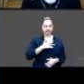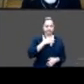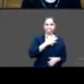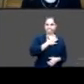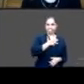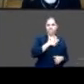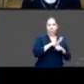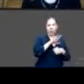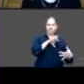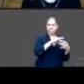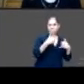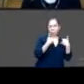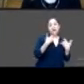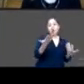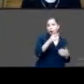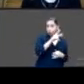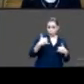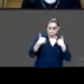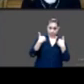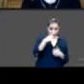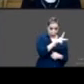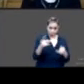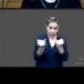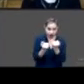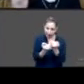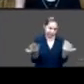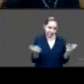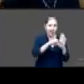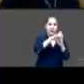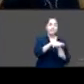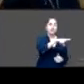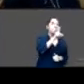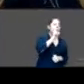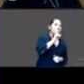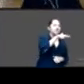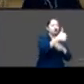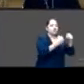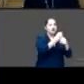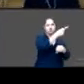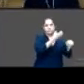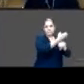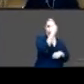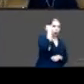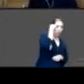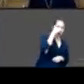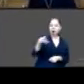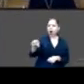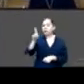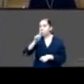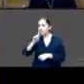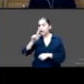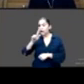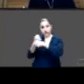iguales. No es lo mismo ser una mujer de 12 años en el estado de Oaxaca a ser una mujer de 12 años en la Ciudad de México. Y, por lo tanto, tampoco es lo